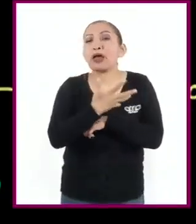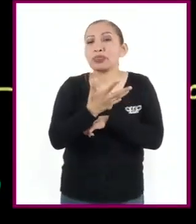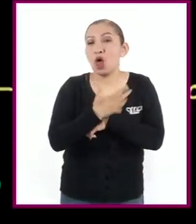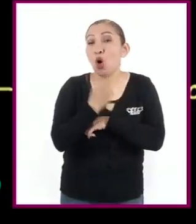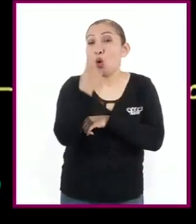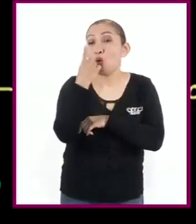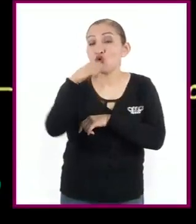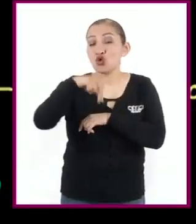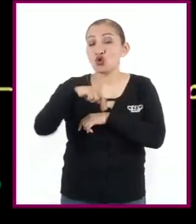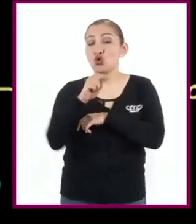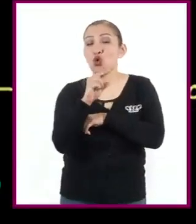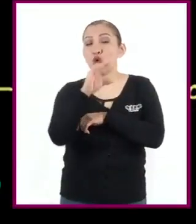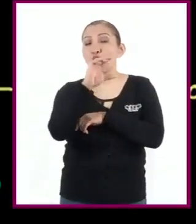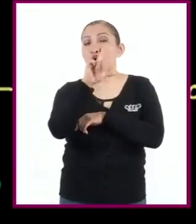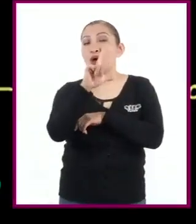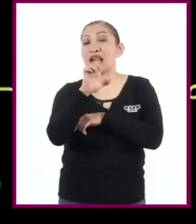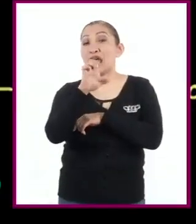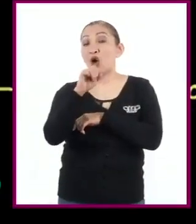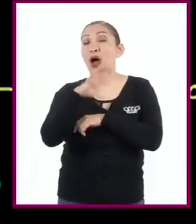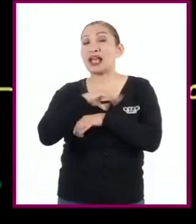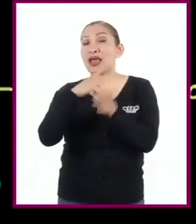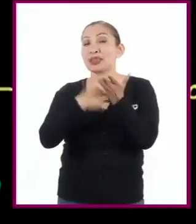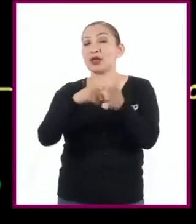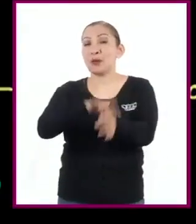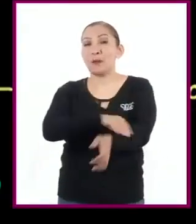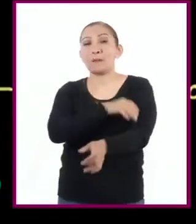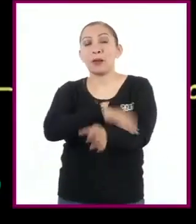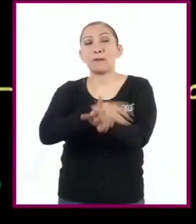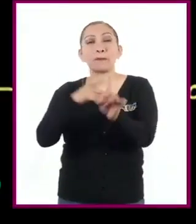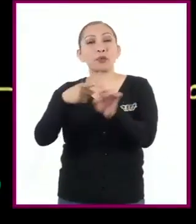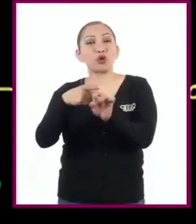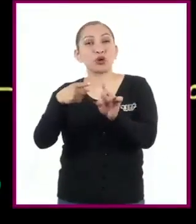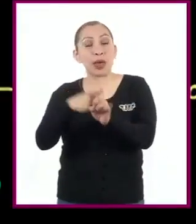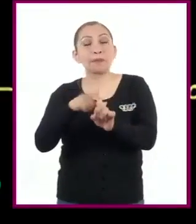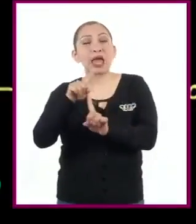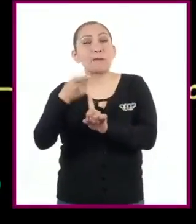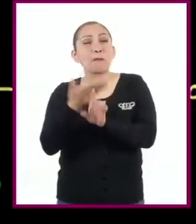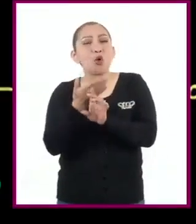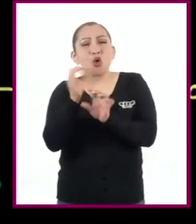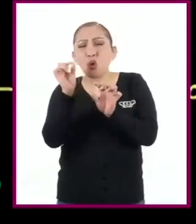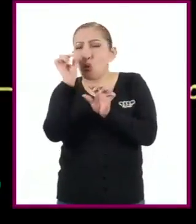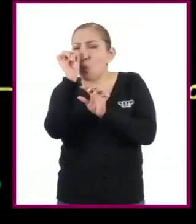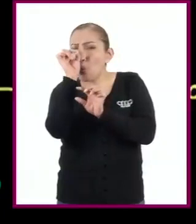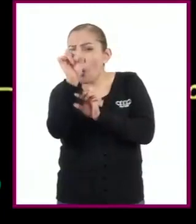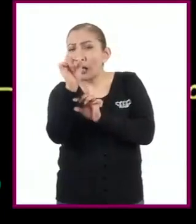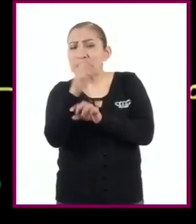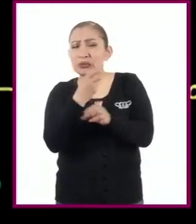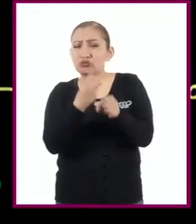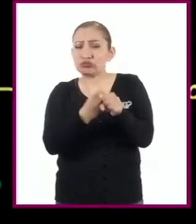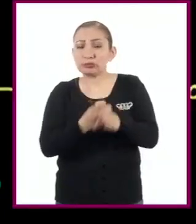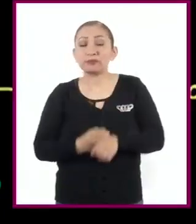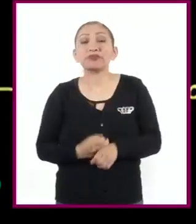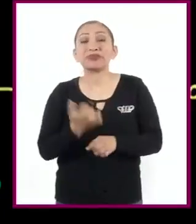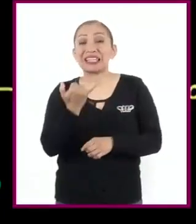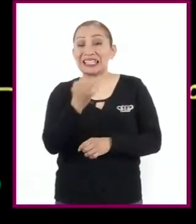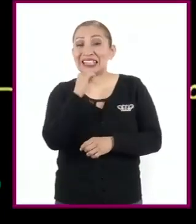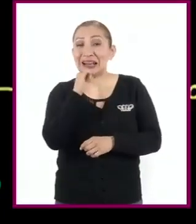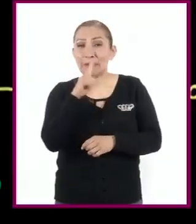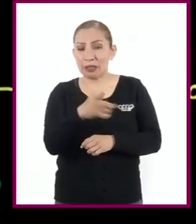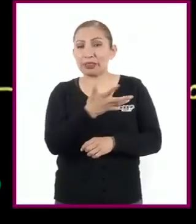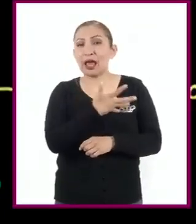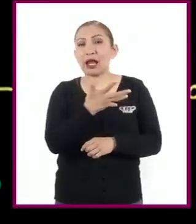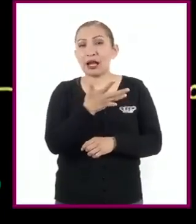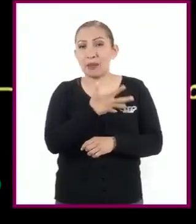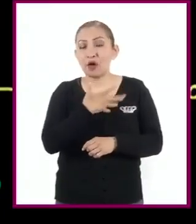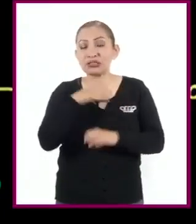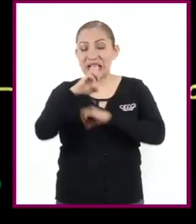un núcleo que está cargado positivamente y que es muy pequeño y sólido. Y también tenemos